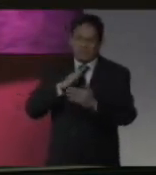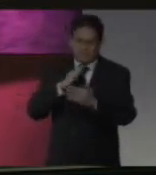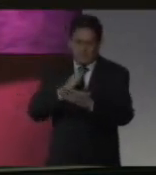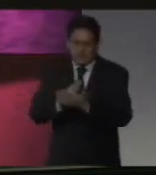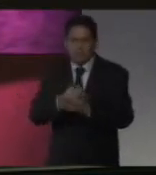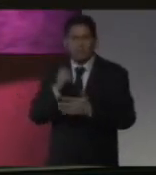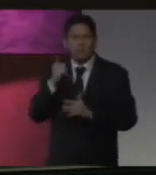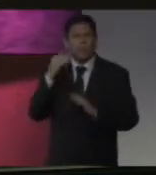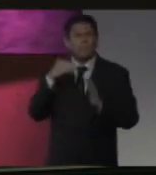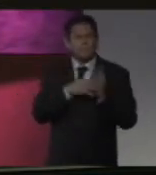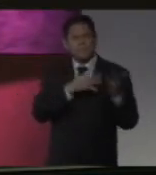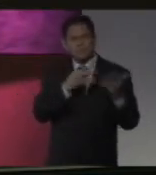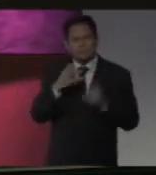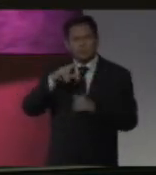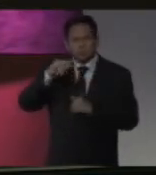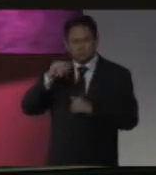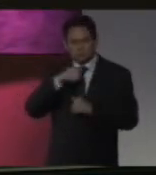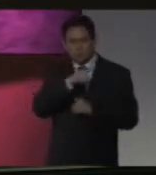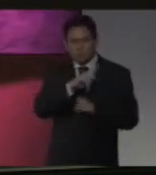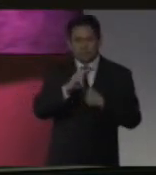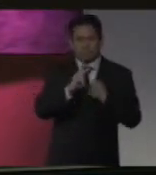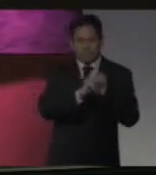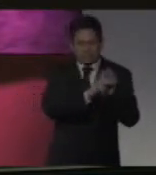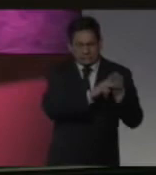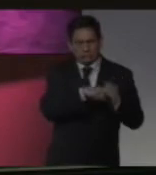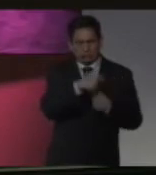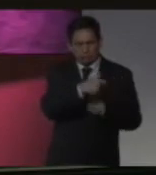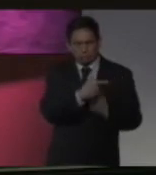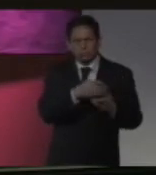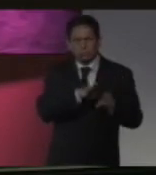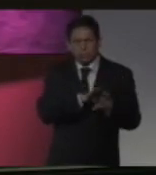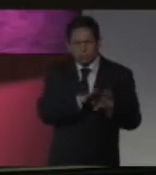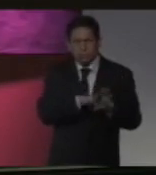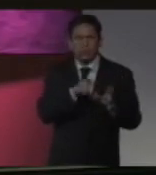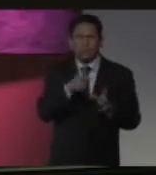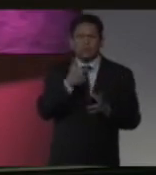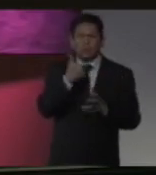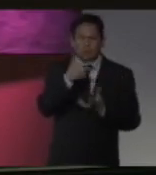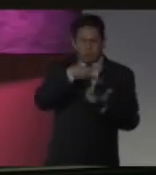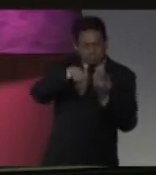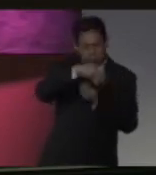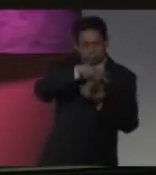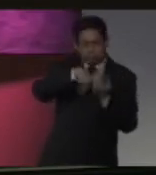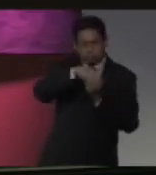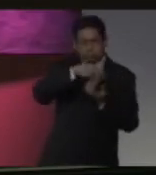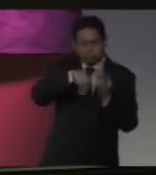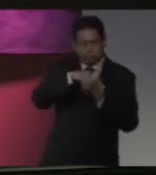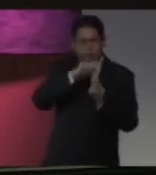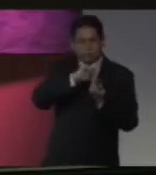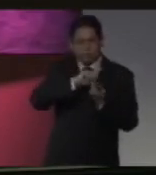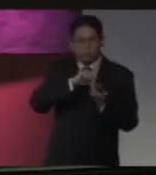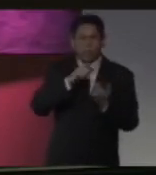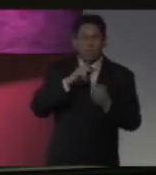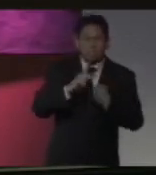de la década de los 80s? Bueno, en primer lugar, desterritorializar el capital, ¿no? Y financiarizarlo.